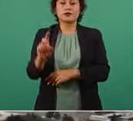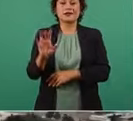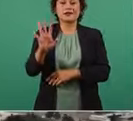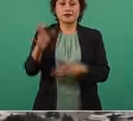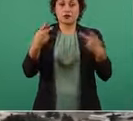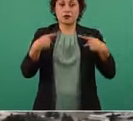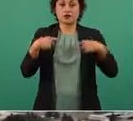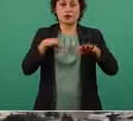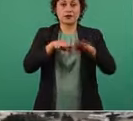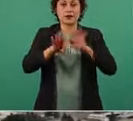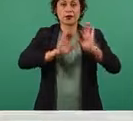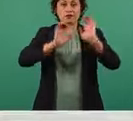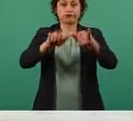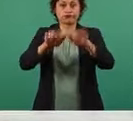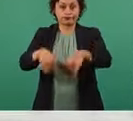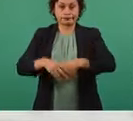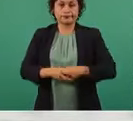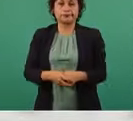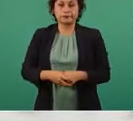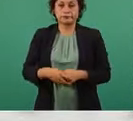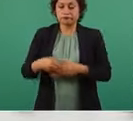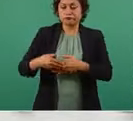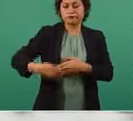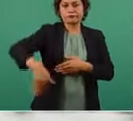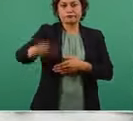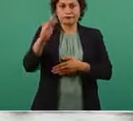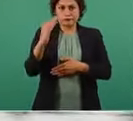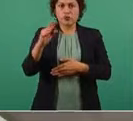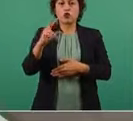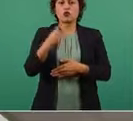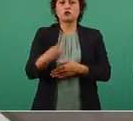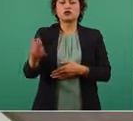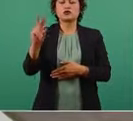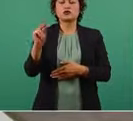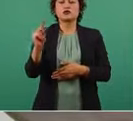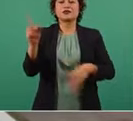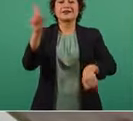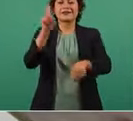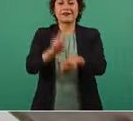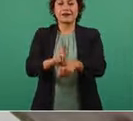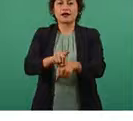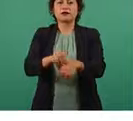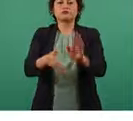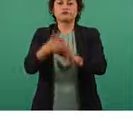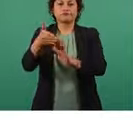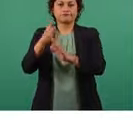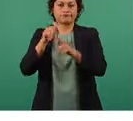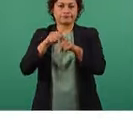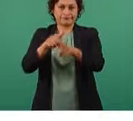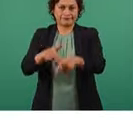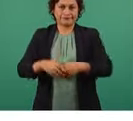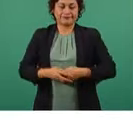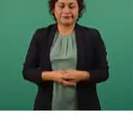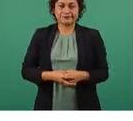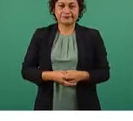99.235 empleos civiles. Faltan 280 días de construcción.